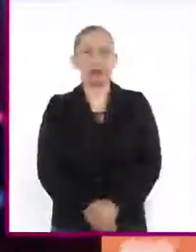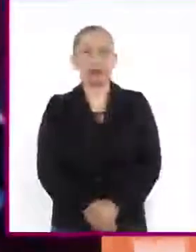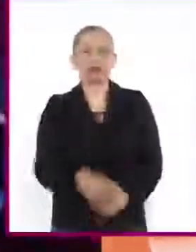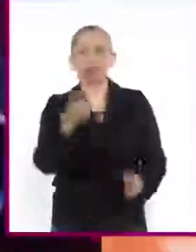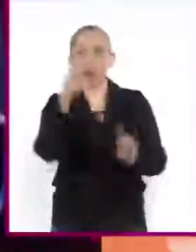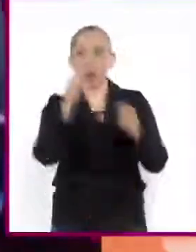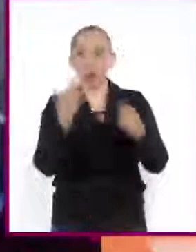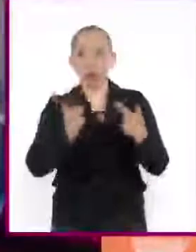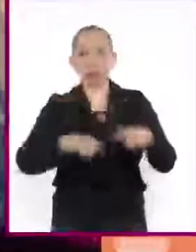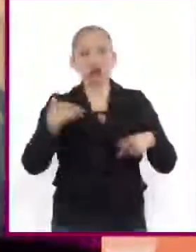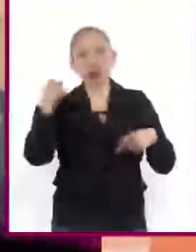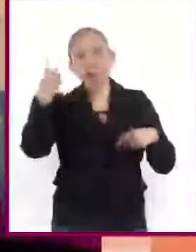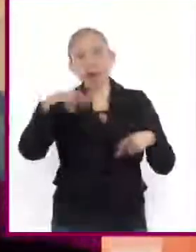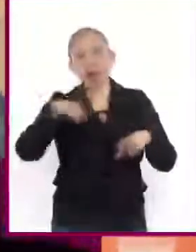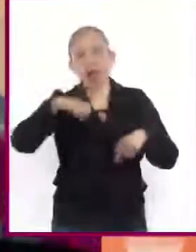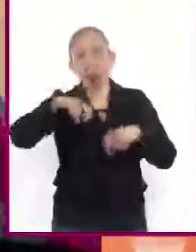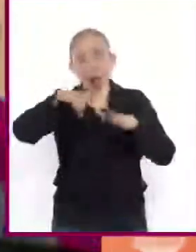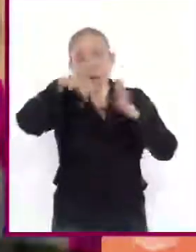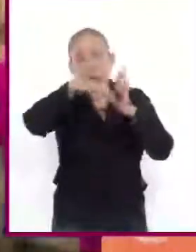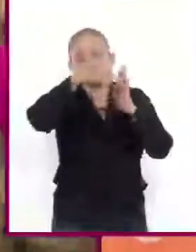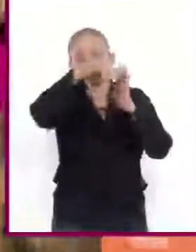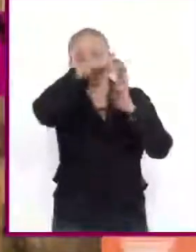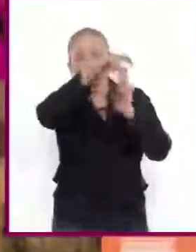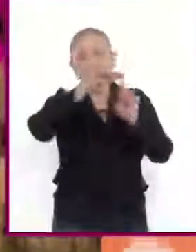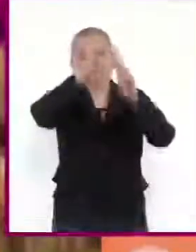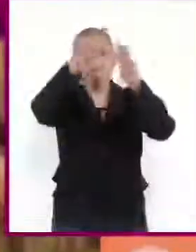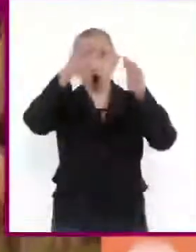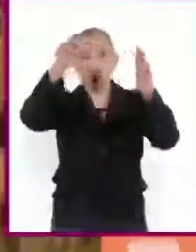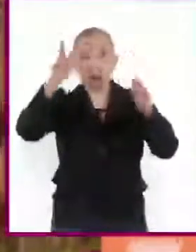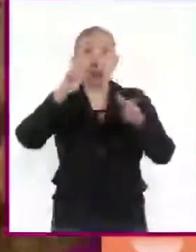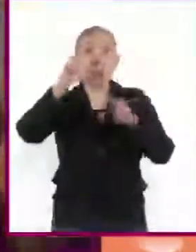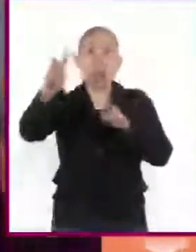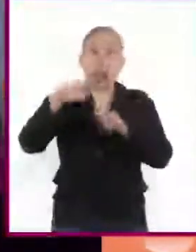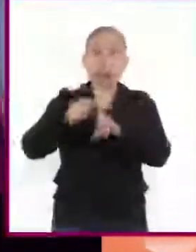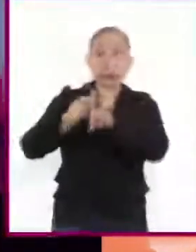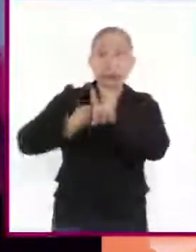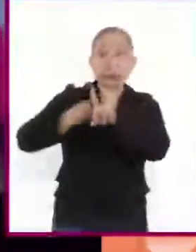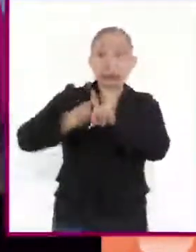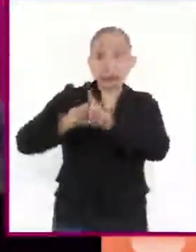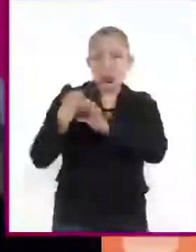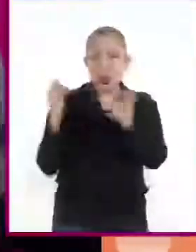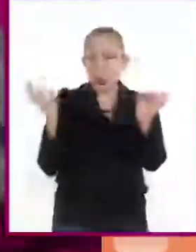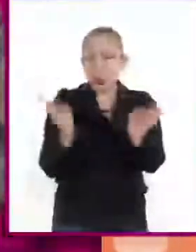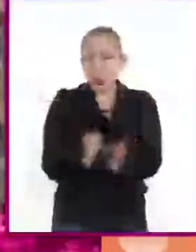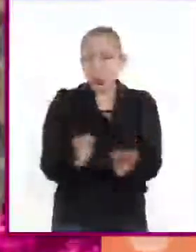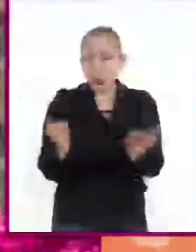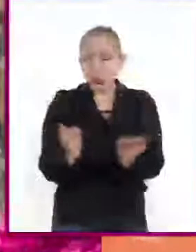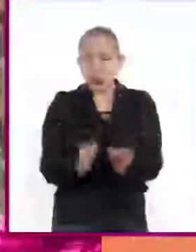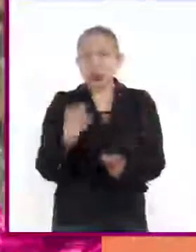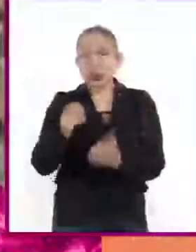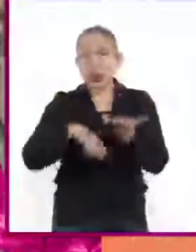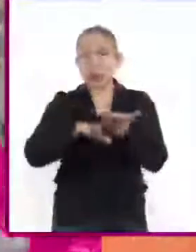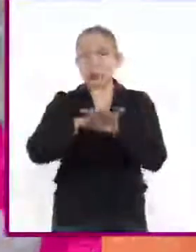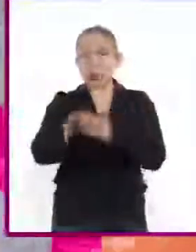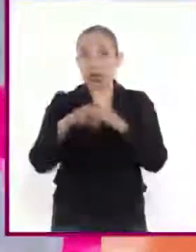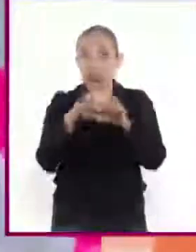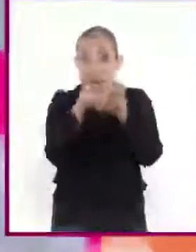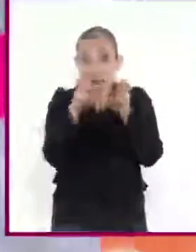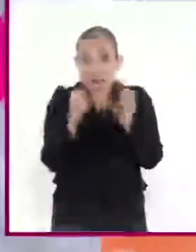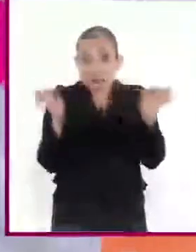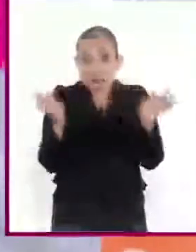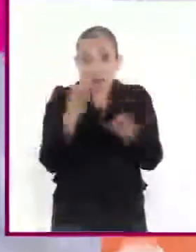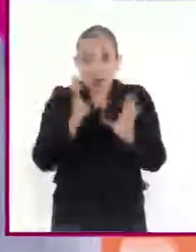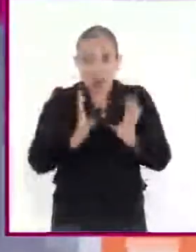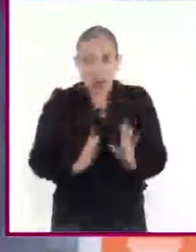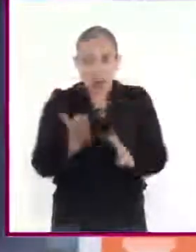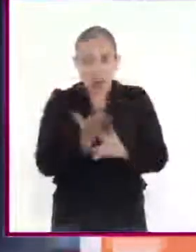Algunos excursionistas y escaladores de alta montaña se ven expuestos a temperaturas muy bajas. Para evitar el congelamiento de algunas